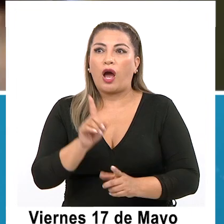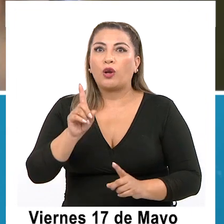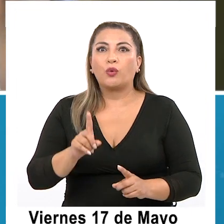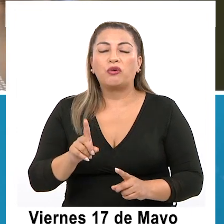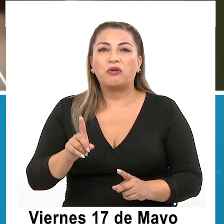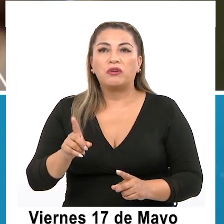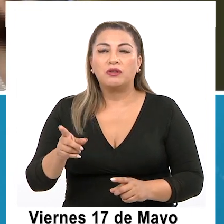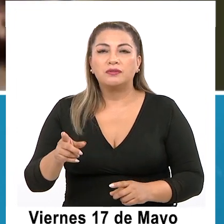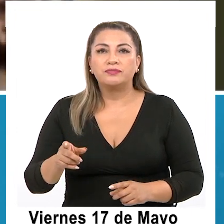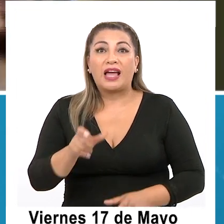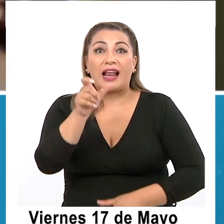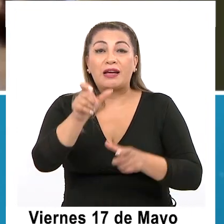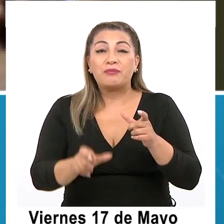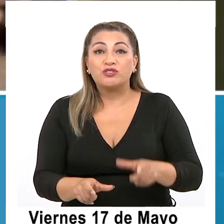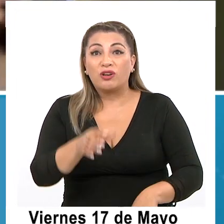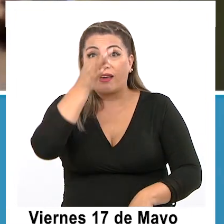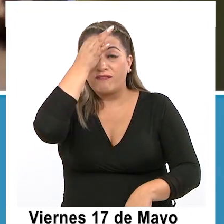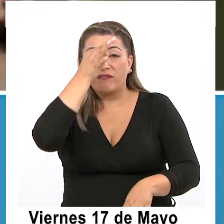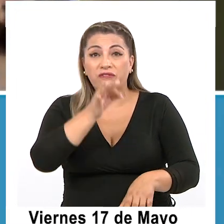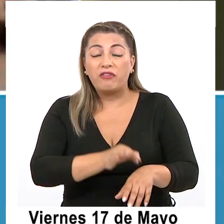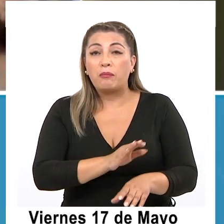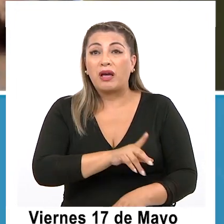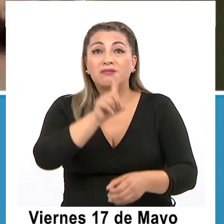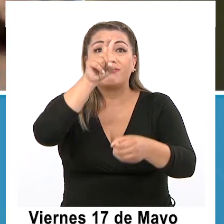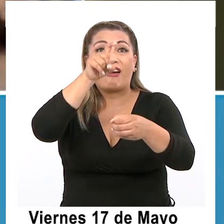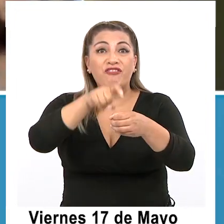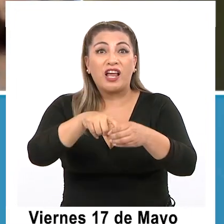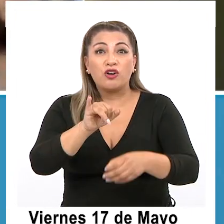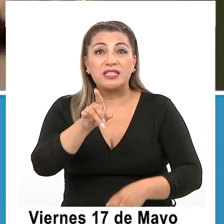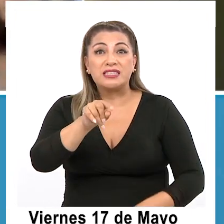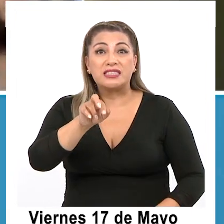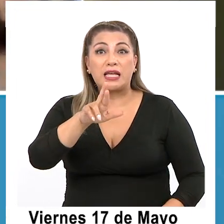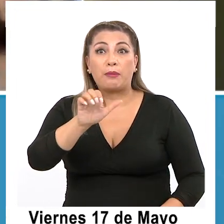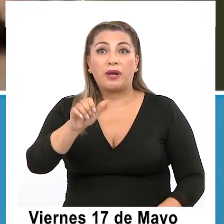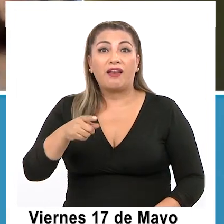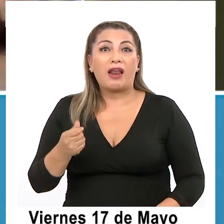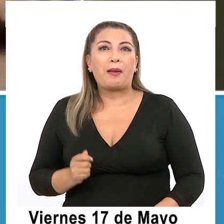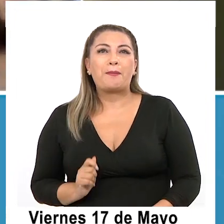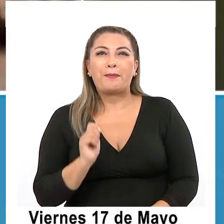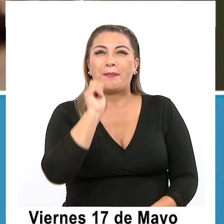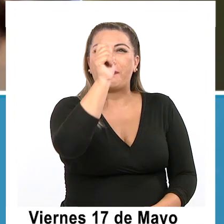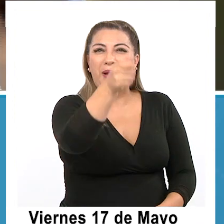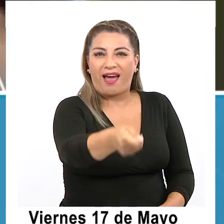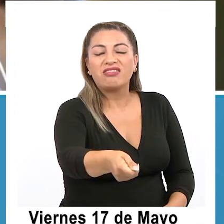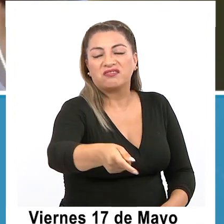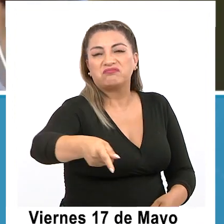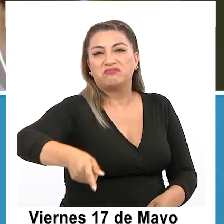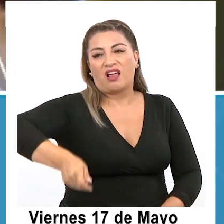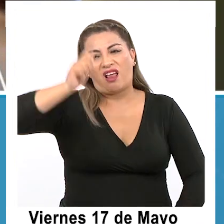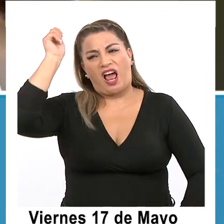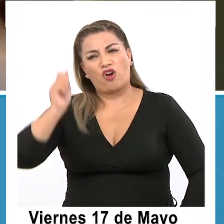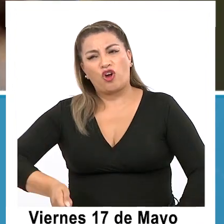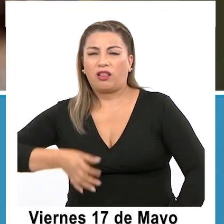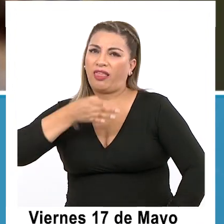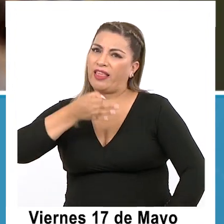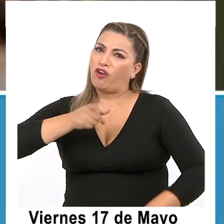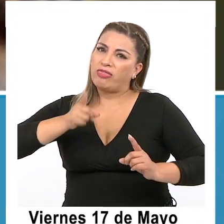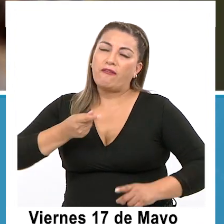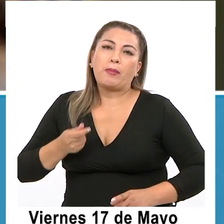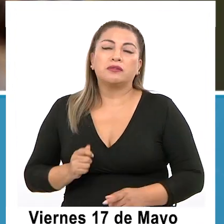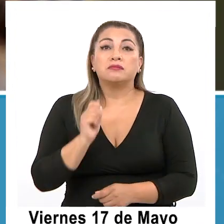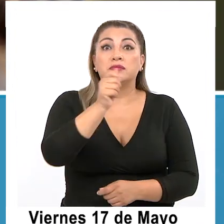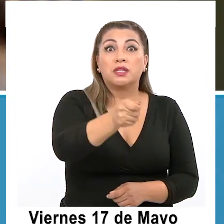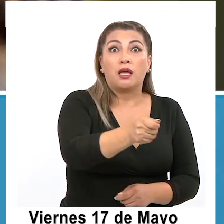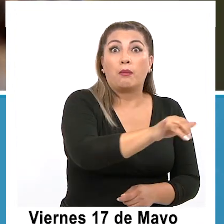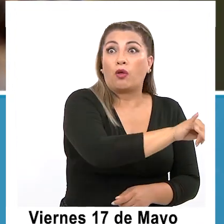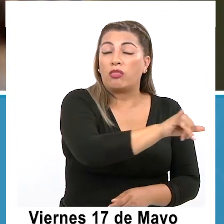ingresando recursos a los pacientes que van a ser producto de la devolución que determinó la Corte Suprema que se tenía que realizar, pero